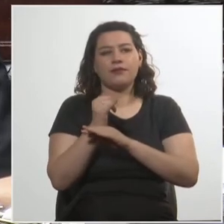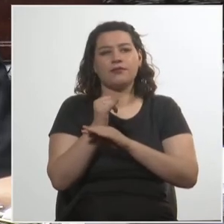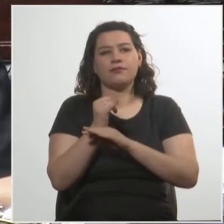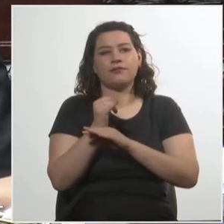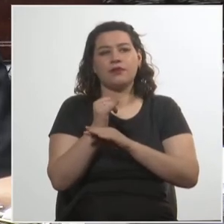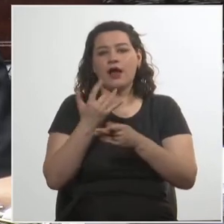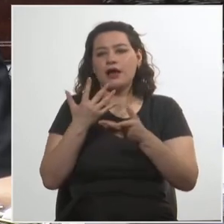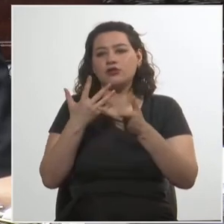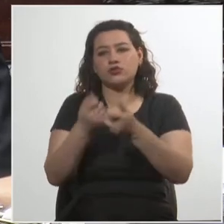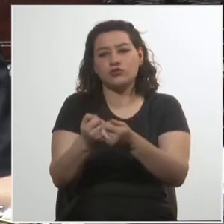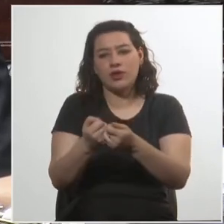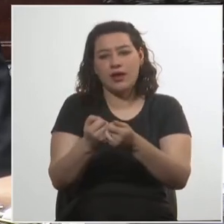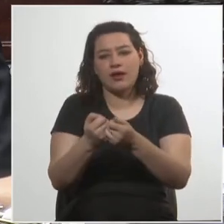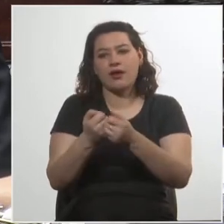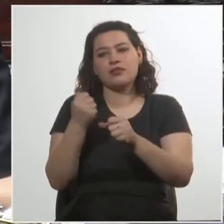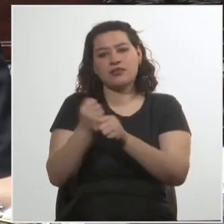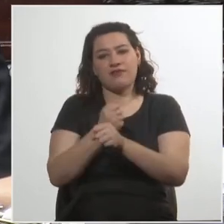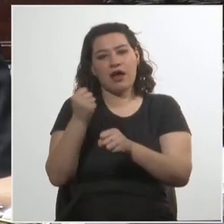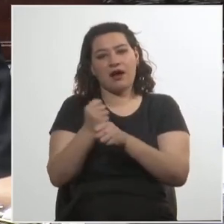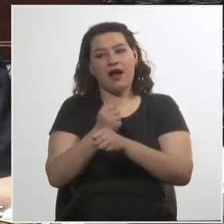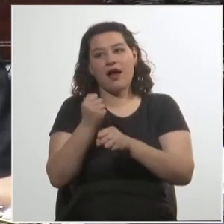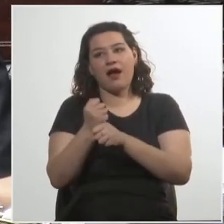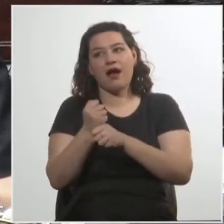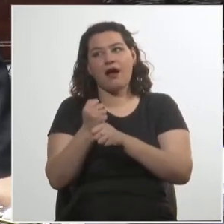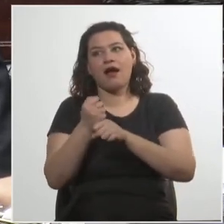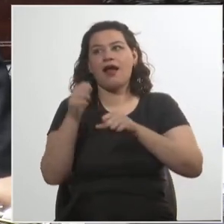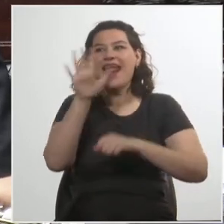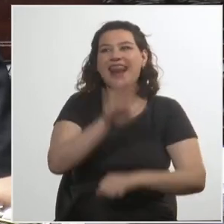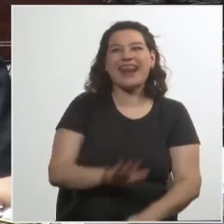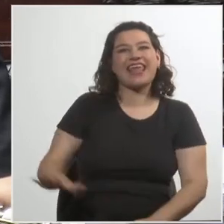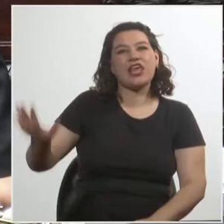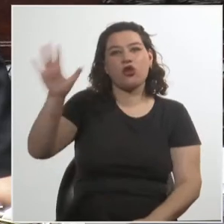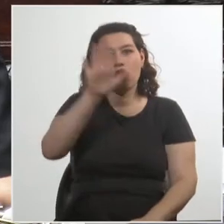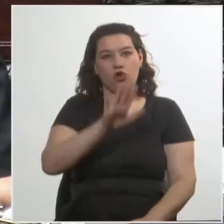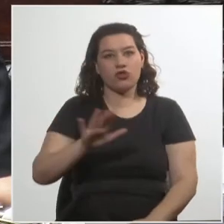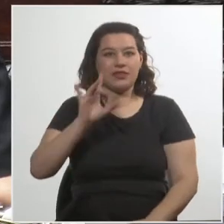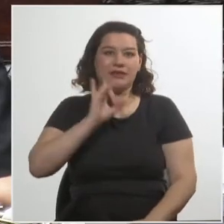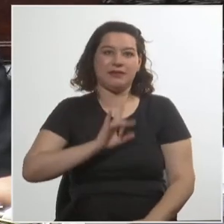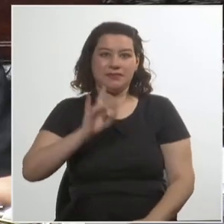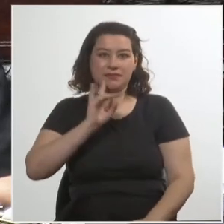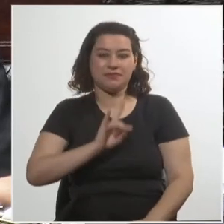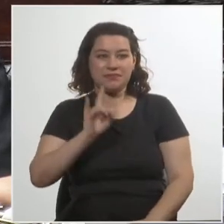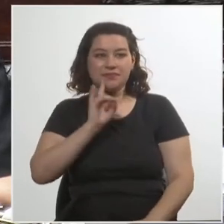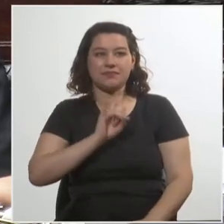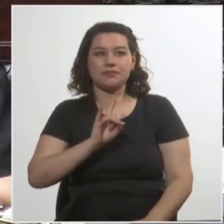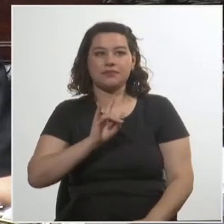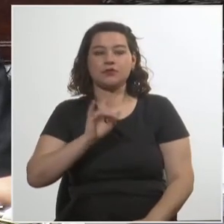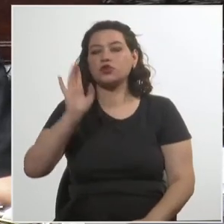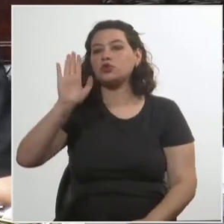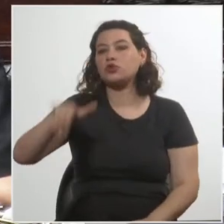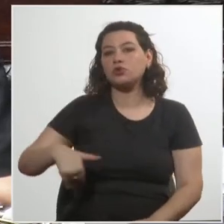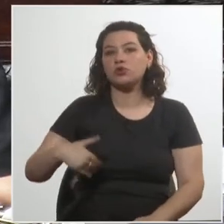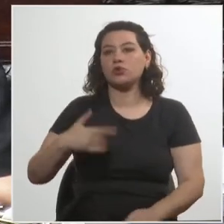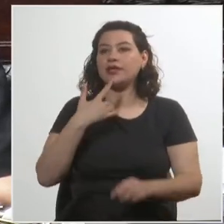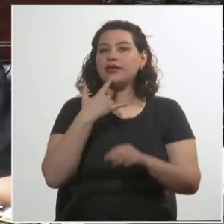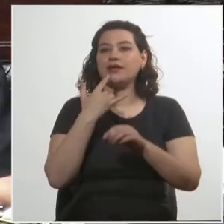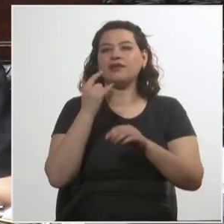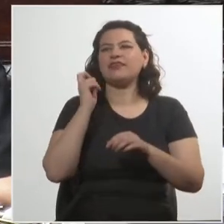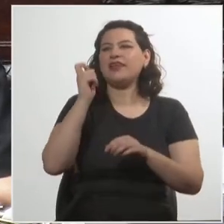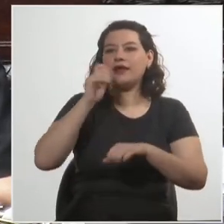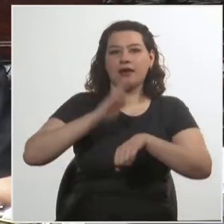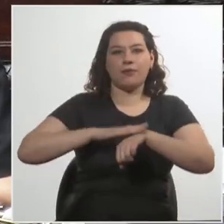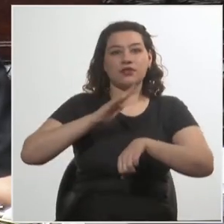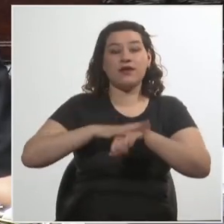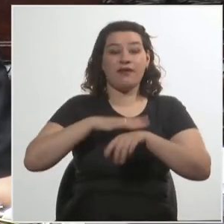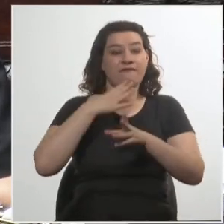al desarrollo de la actividad lechera regional están formadas básicamente por industrias familiares